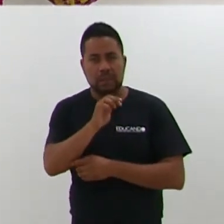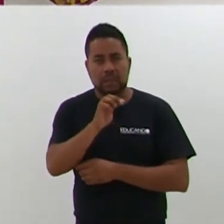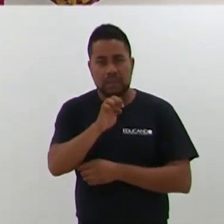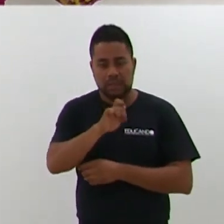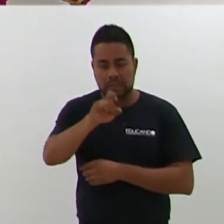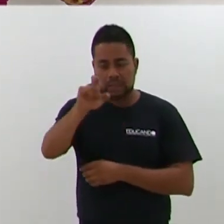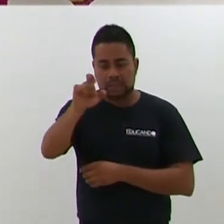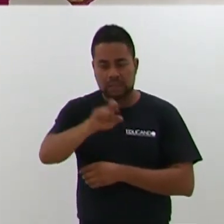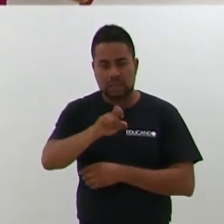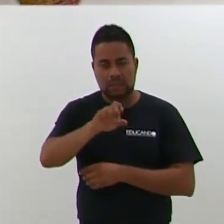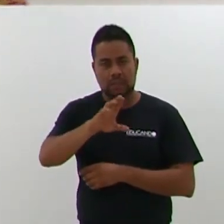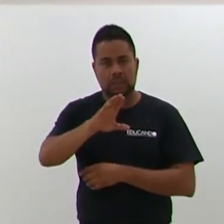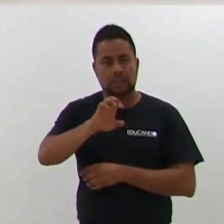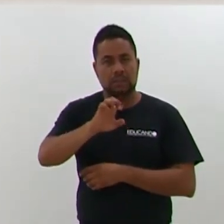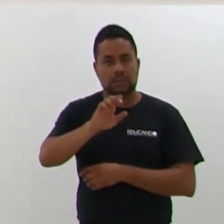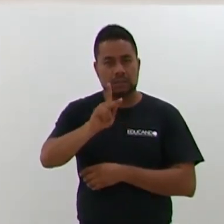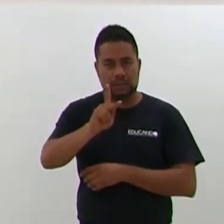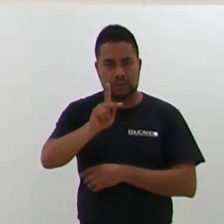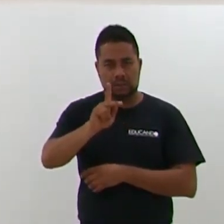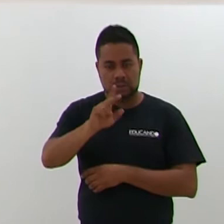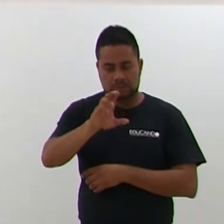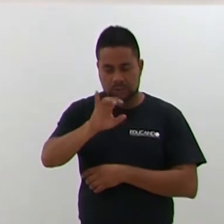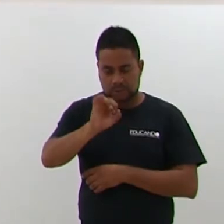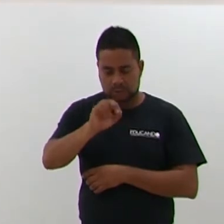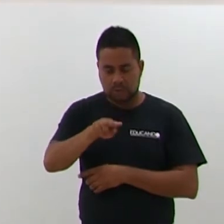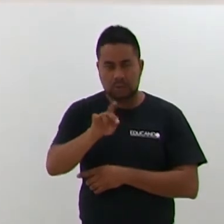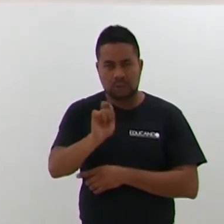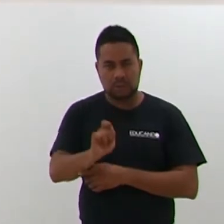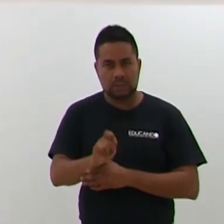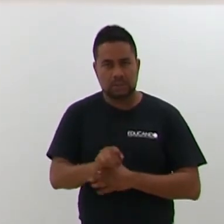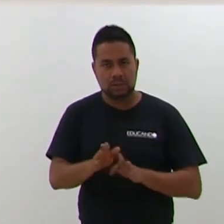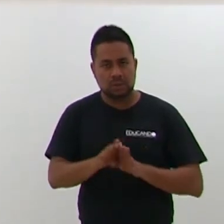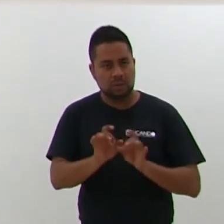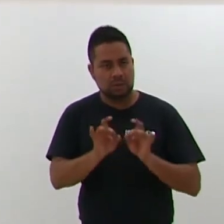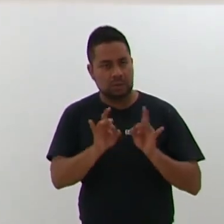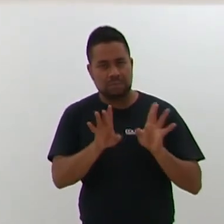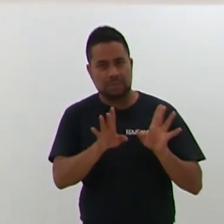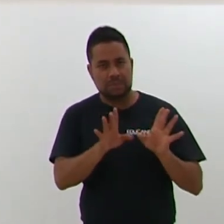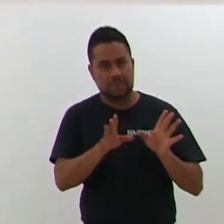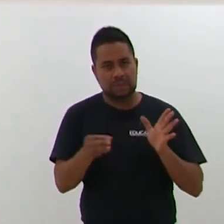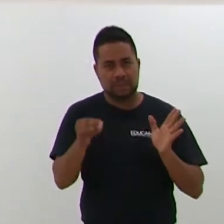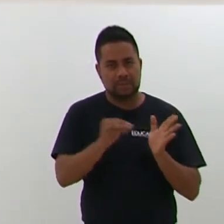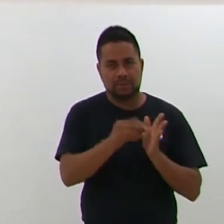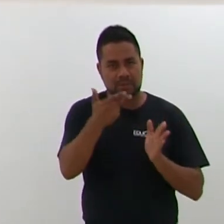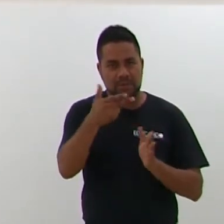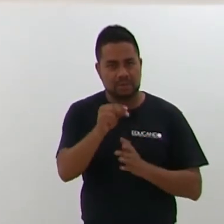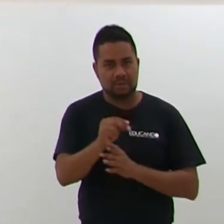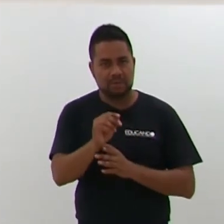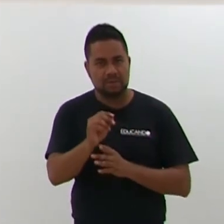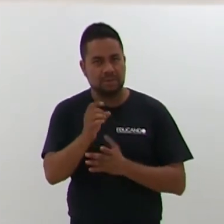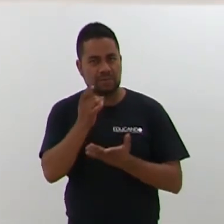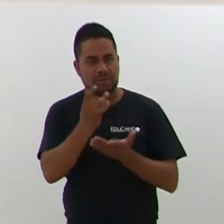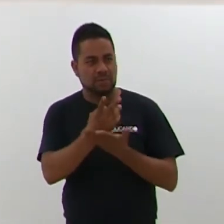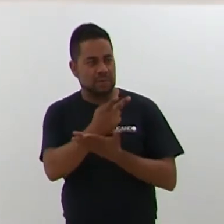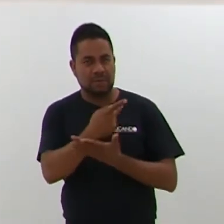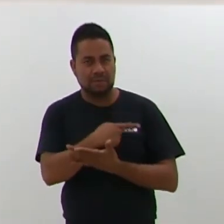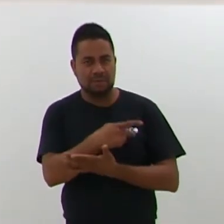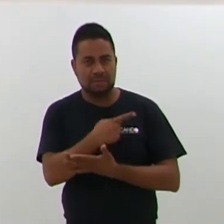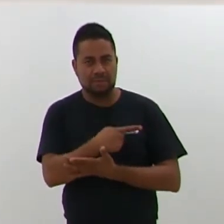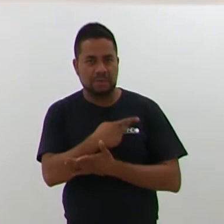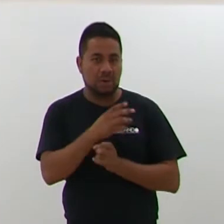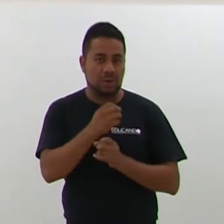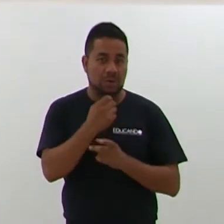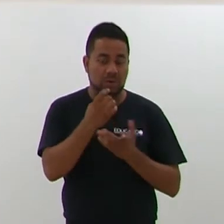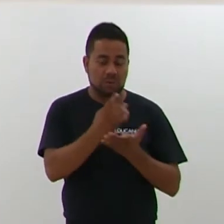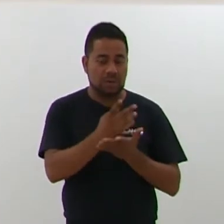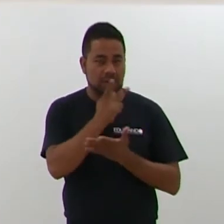Excepción. ¿Saben qué es una excepción? Que se salva, que se salva. Una excepción es que se salva.